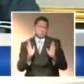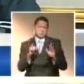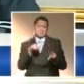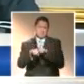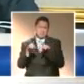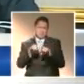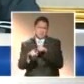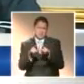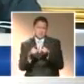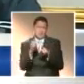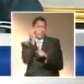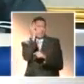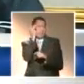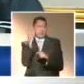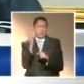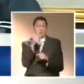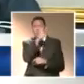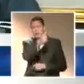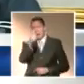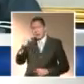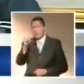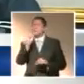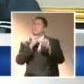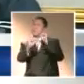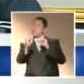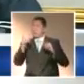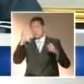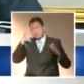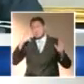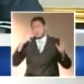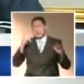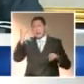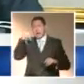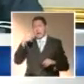inventos, no de alguna manera